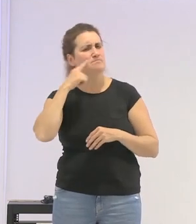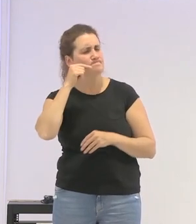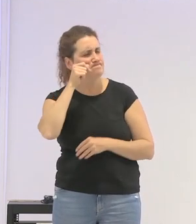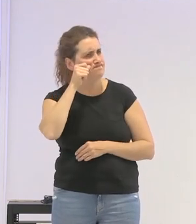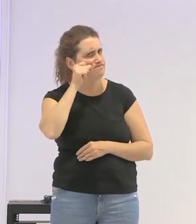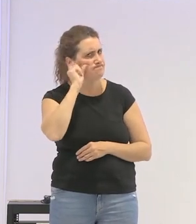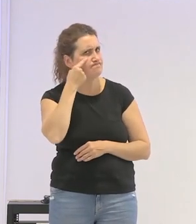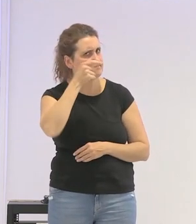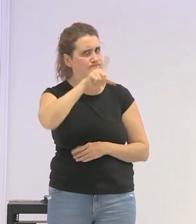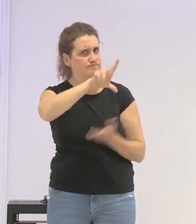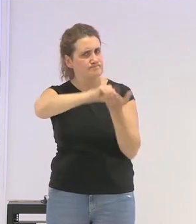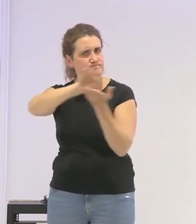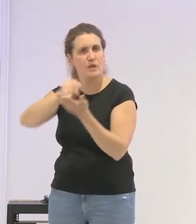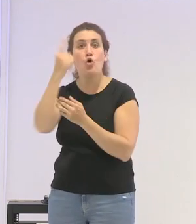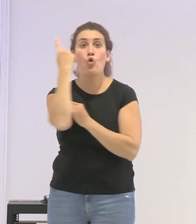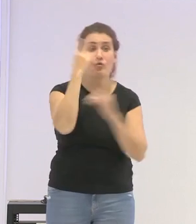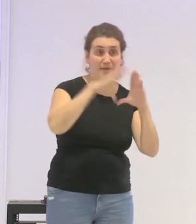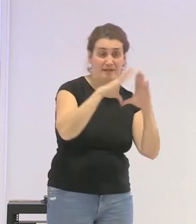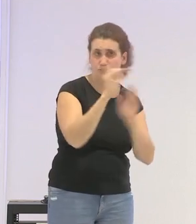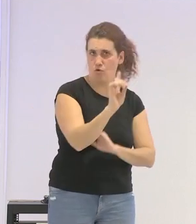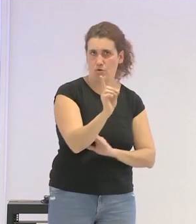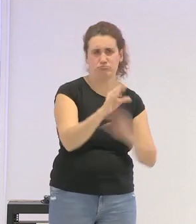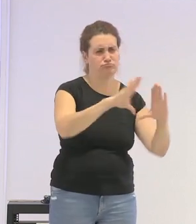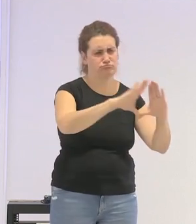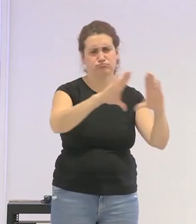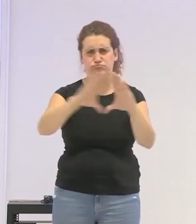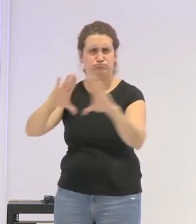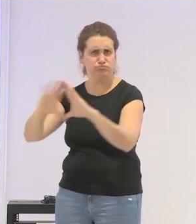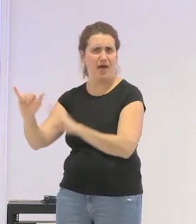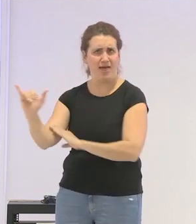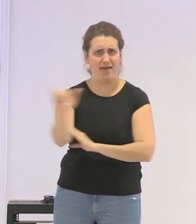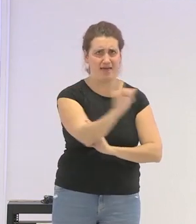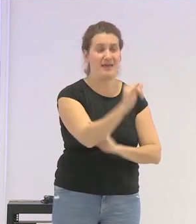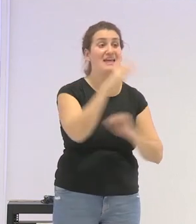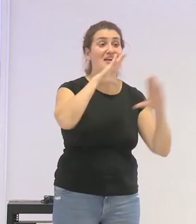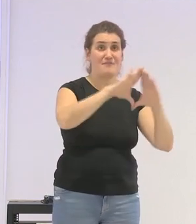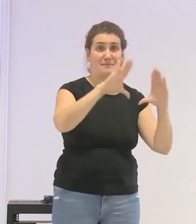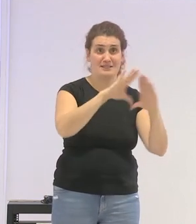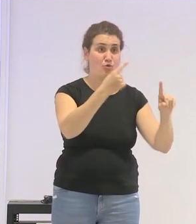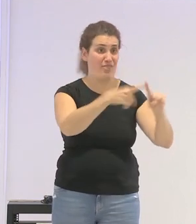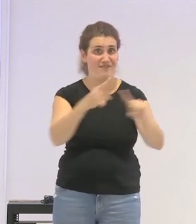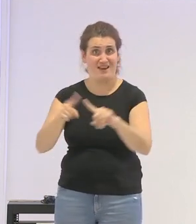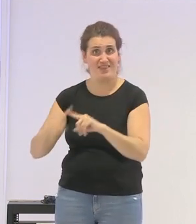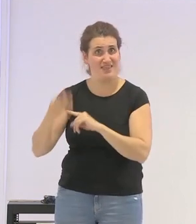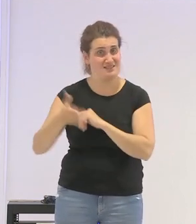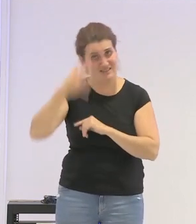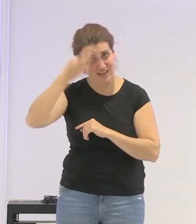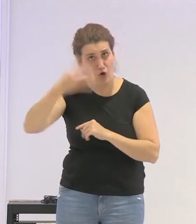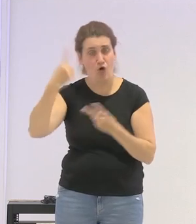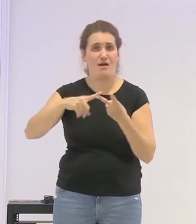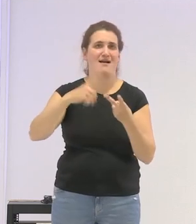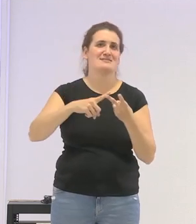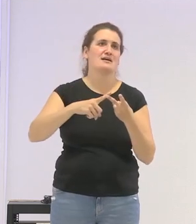percibir que no hay un solo feminismo y que el feminismo está surcado por diferencias ideológicas, pero también diferencias de clase,